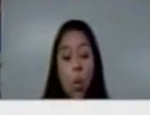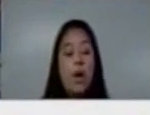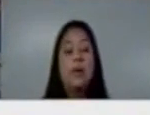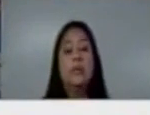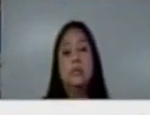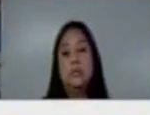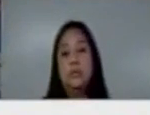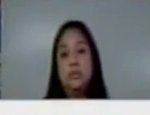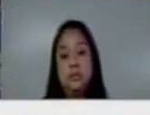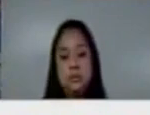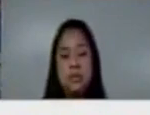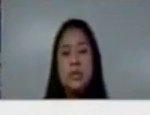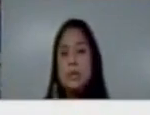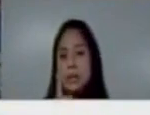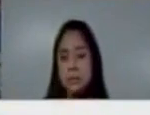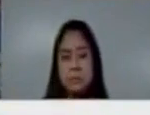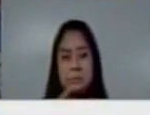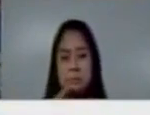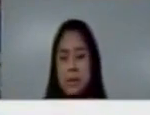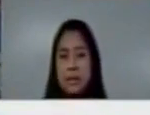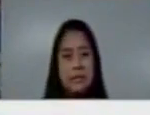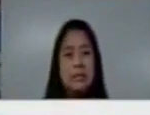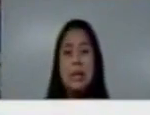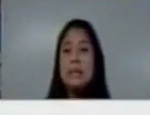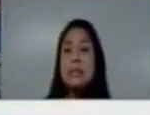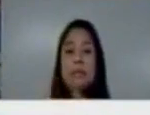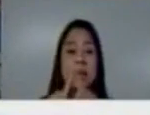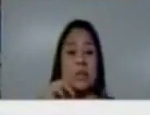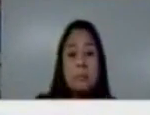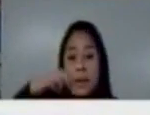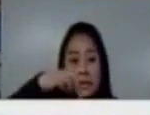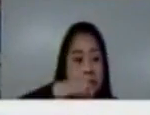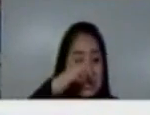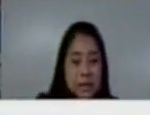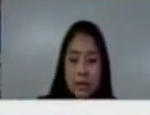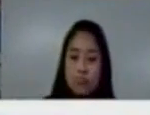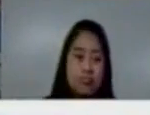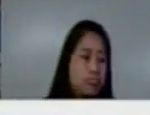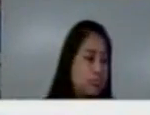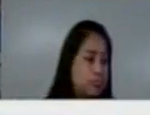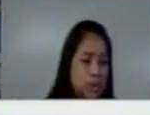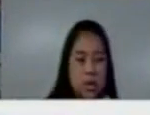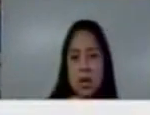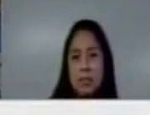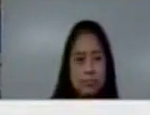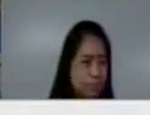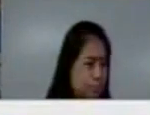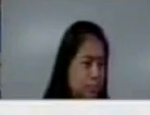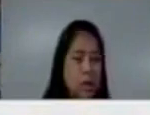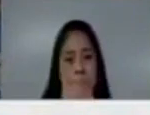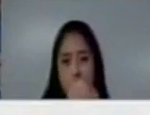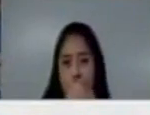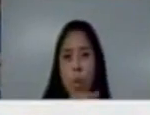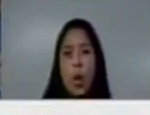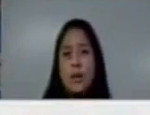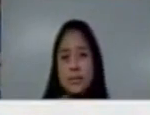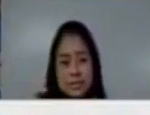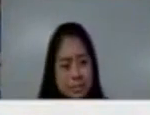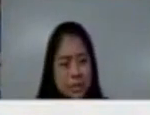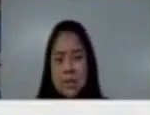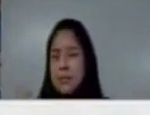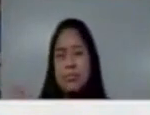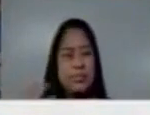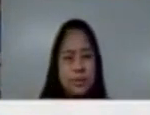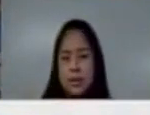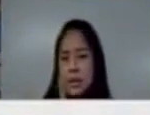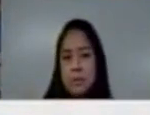estupefacientes, todo el crimen transnacional. Para nosotros esa conexión entre los grupos de inteligencia de